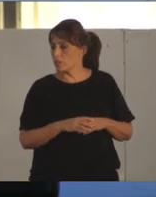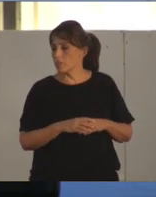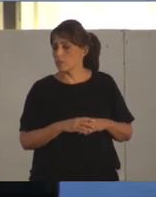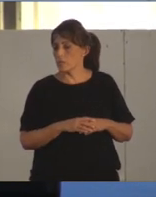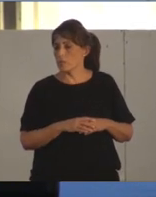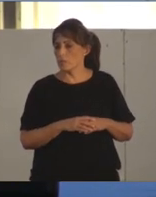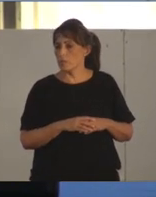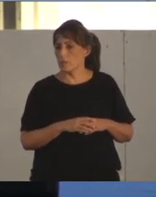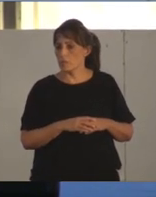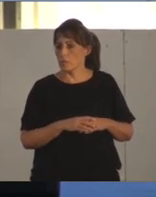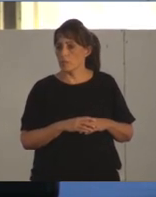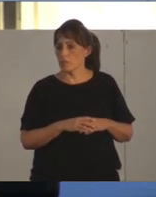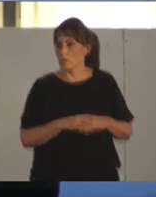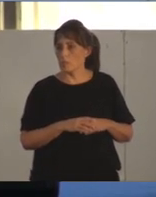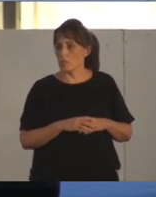que